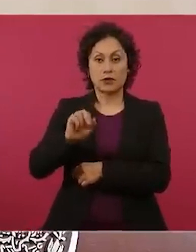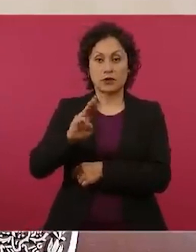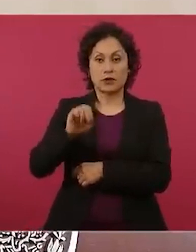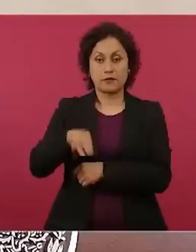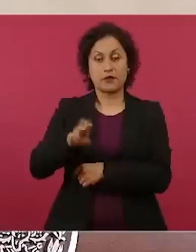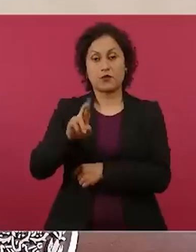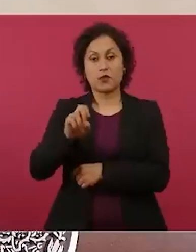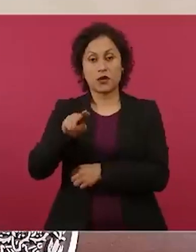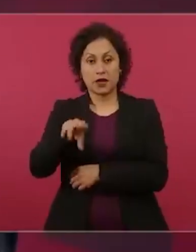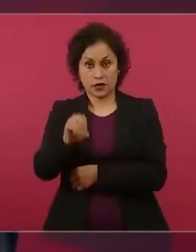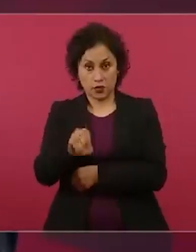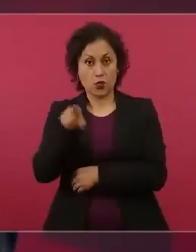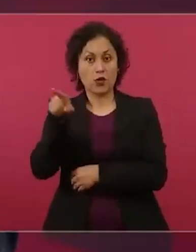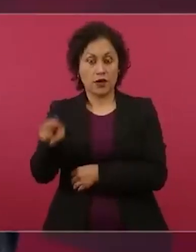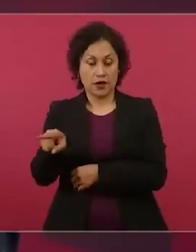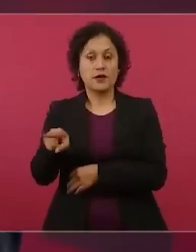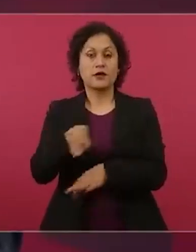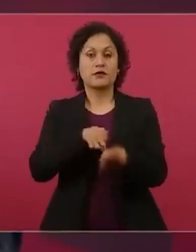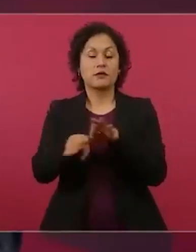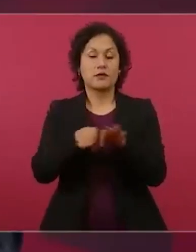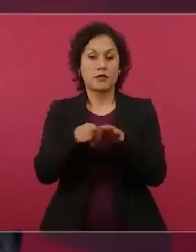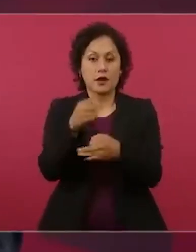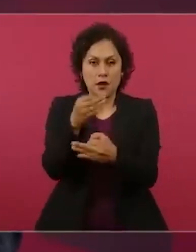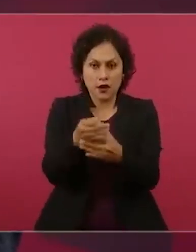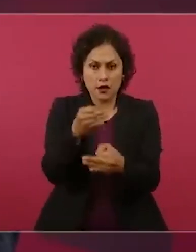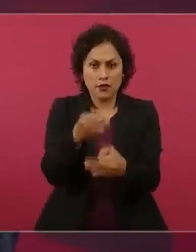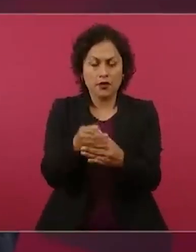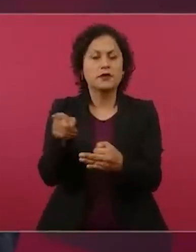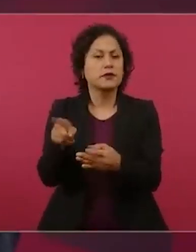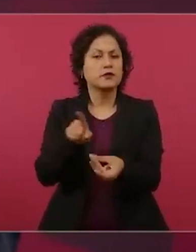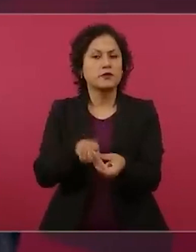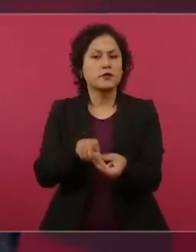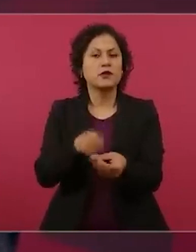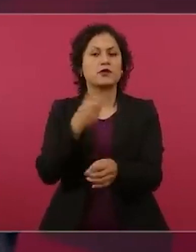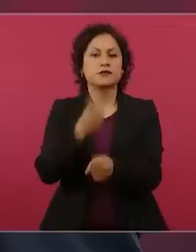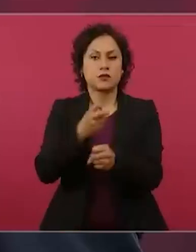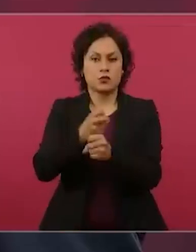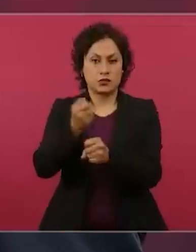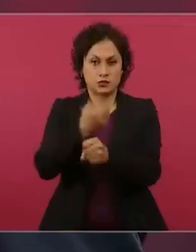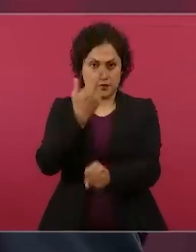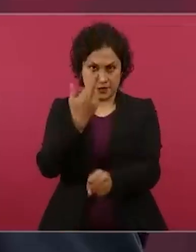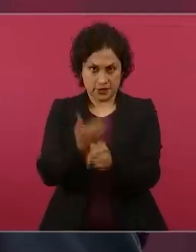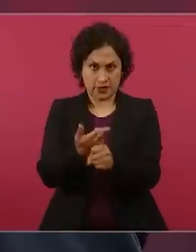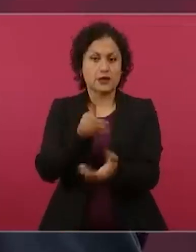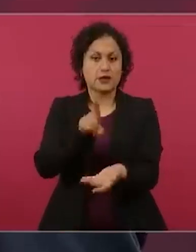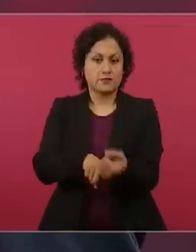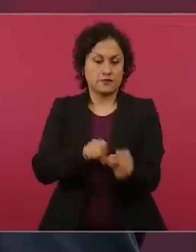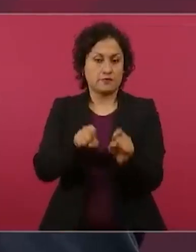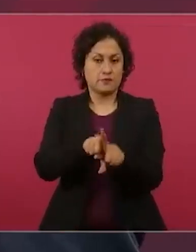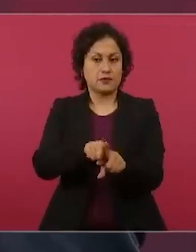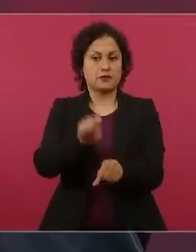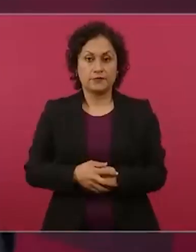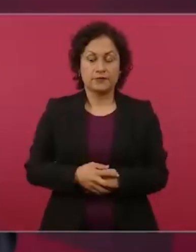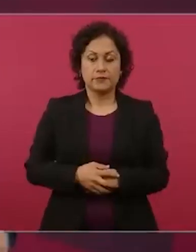sus respectivos cargos. Con esto, dan inicio a su proceso para que puedan llevarlos a competir por la presidencia del próximo año durante las elecciones federales.